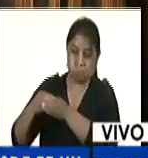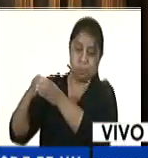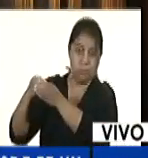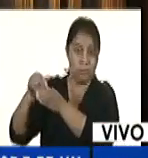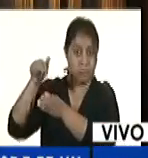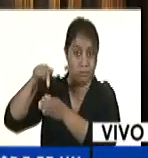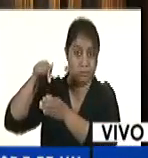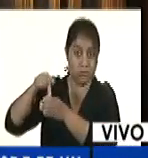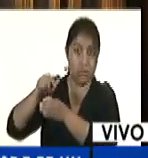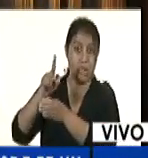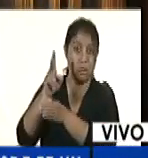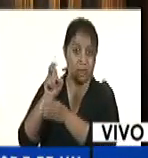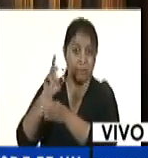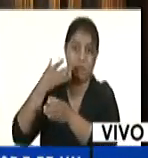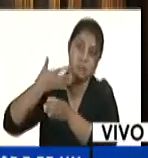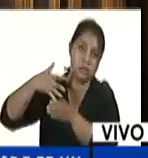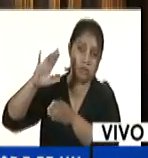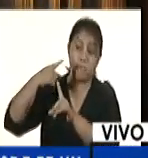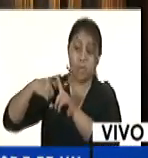positivos